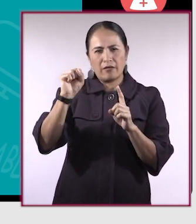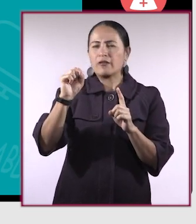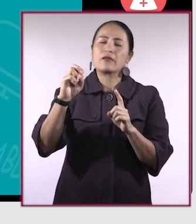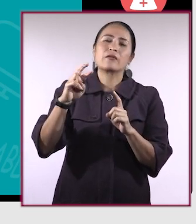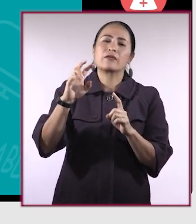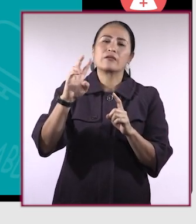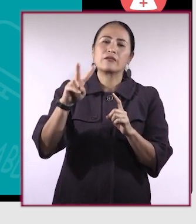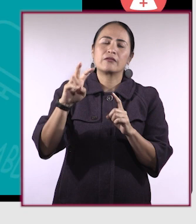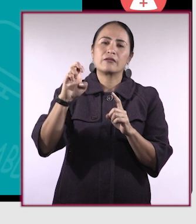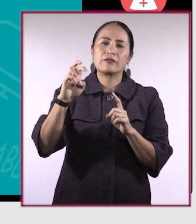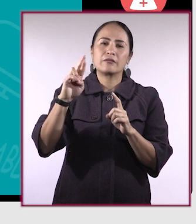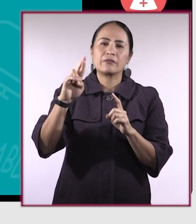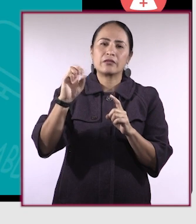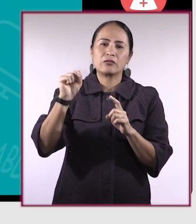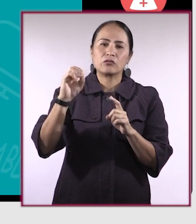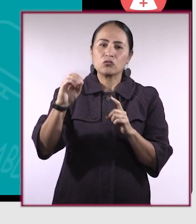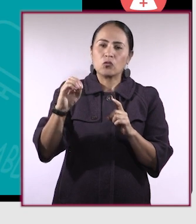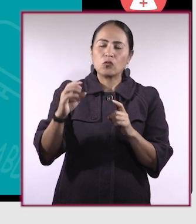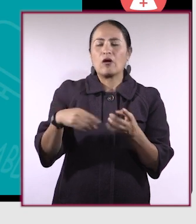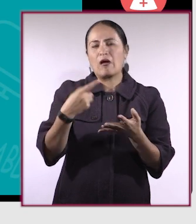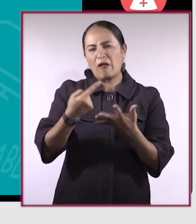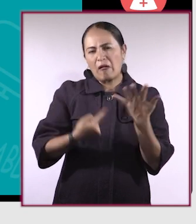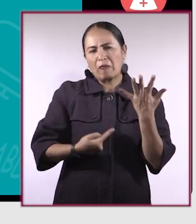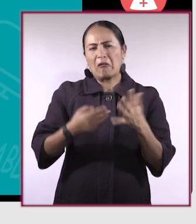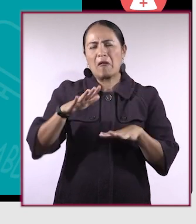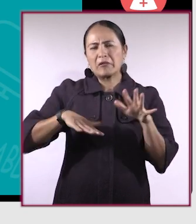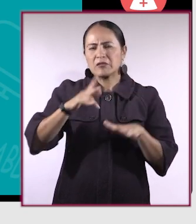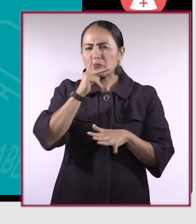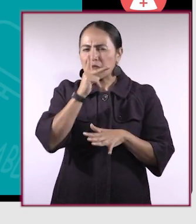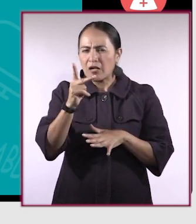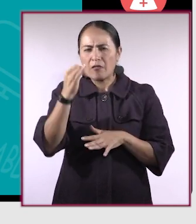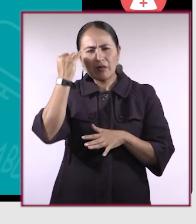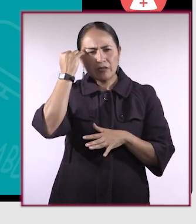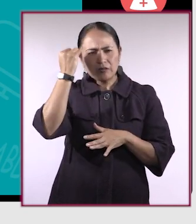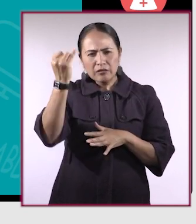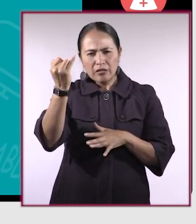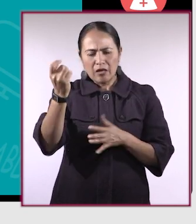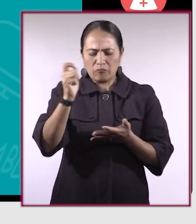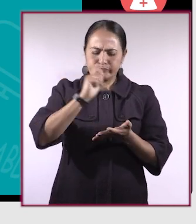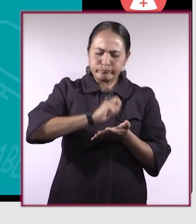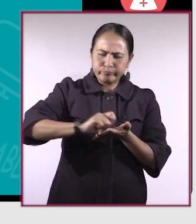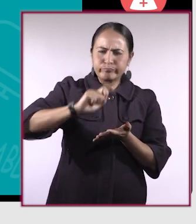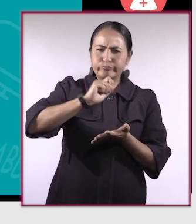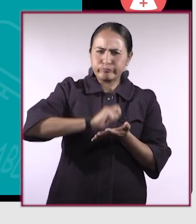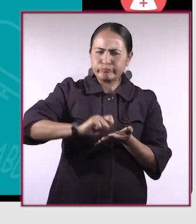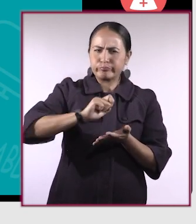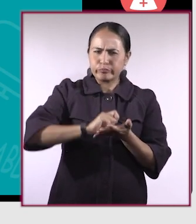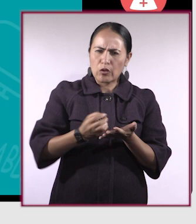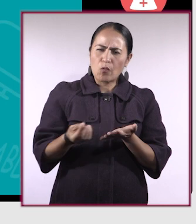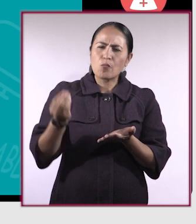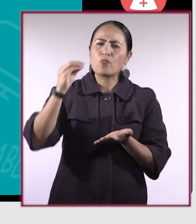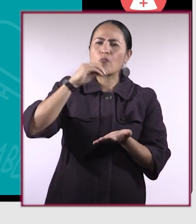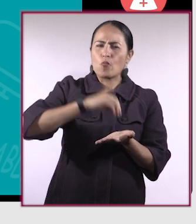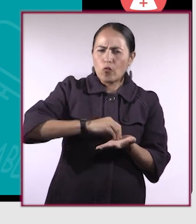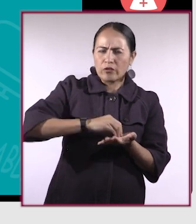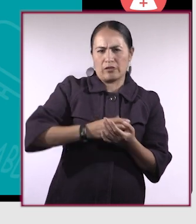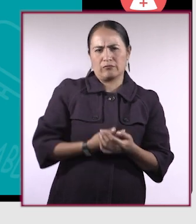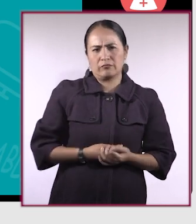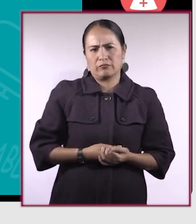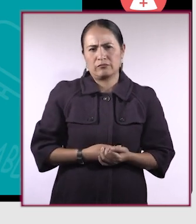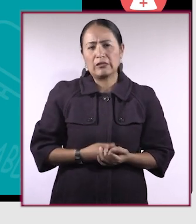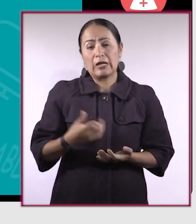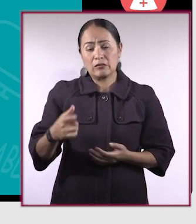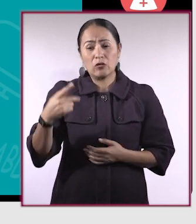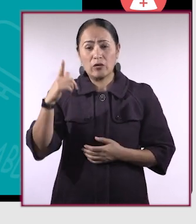refiere a algunas palabras, algunas ideas, ¿no? Que se concretan en esta escritura, ¿no? Es decir, que